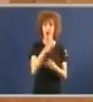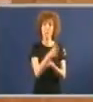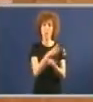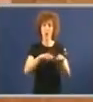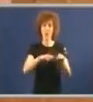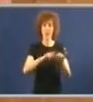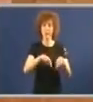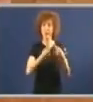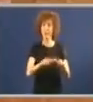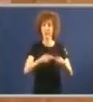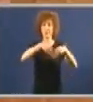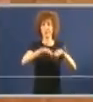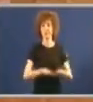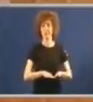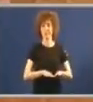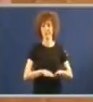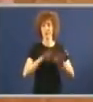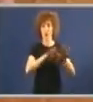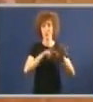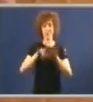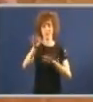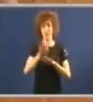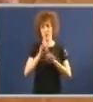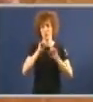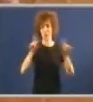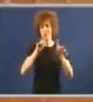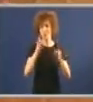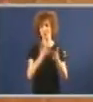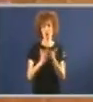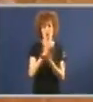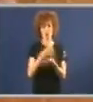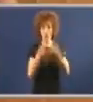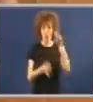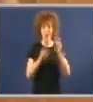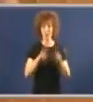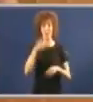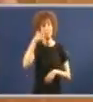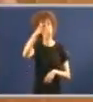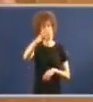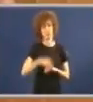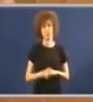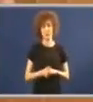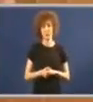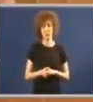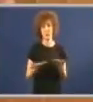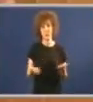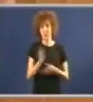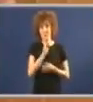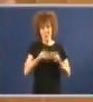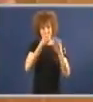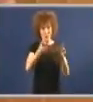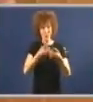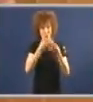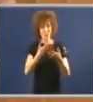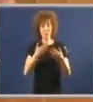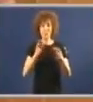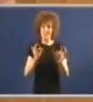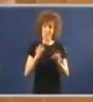síguelle Betanzos con case o 96% das causas, todos eles xulgados do rural. Atendendo a estes factores e